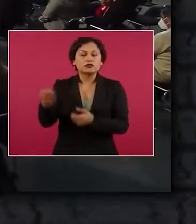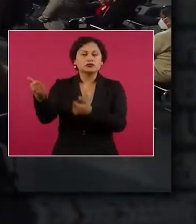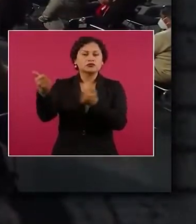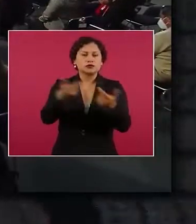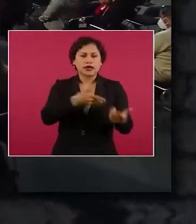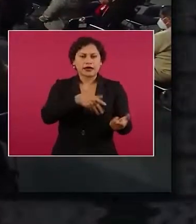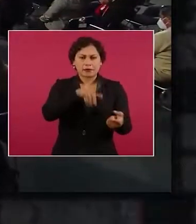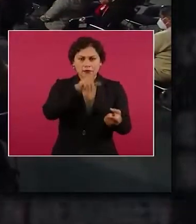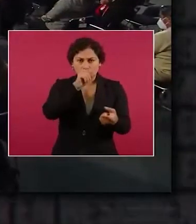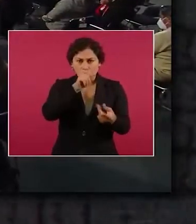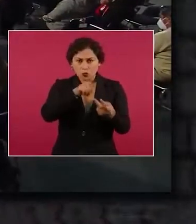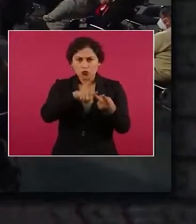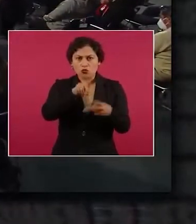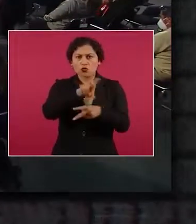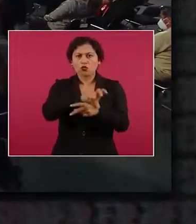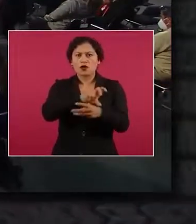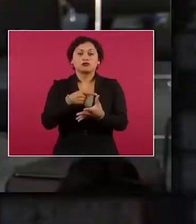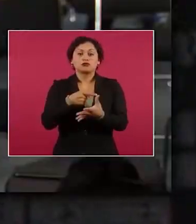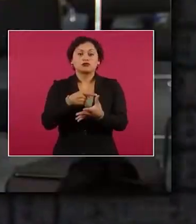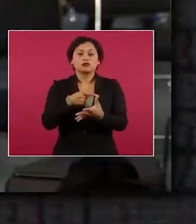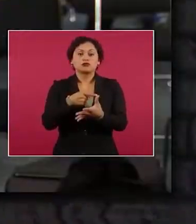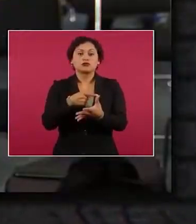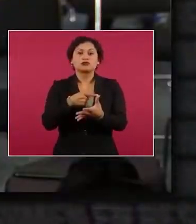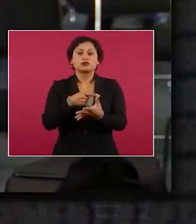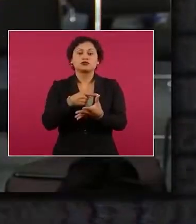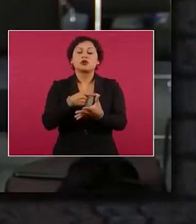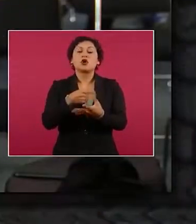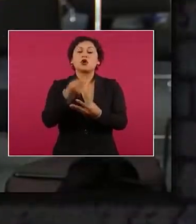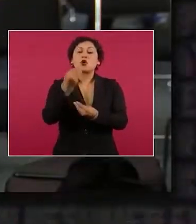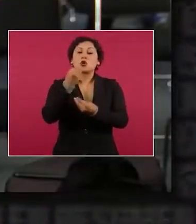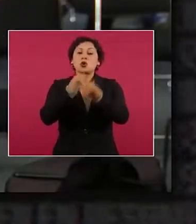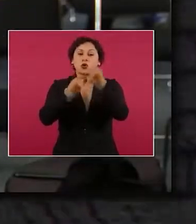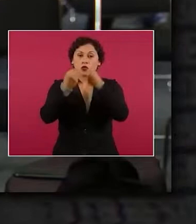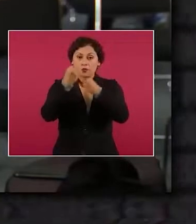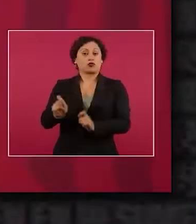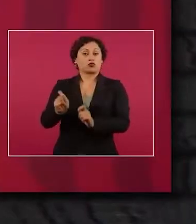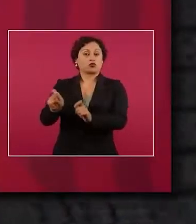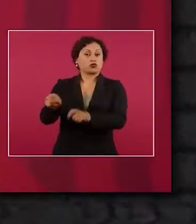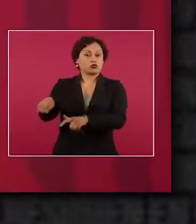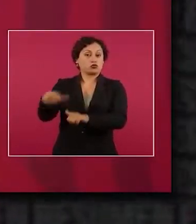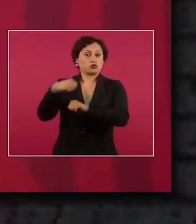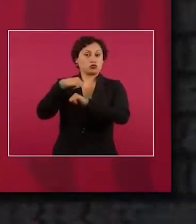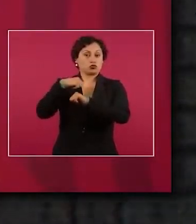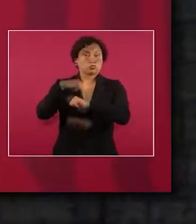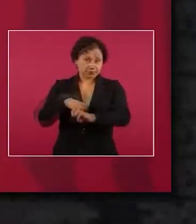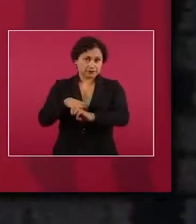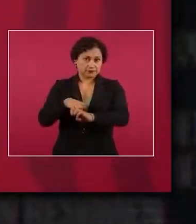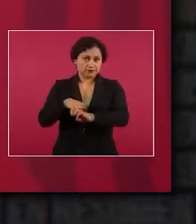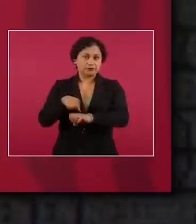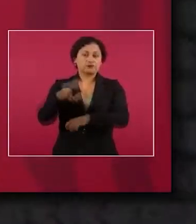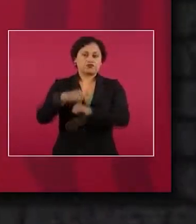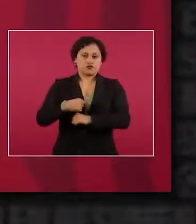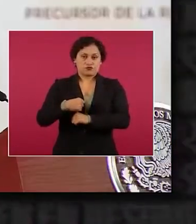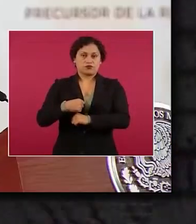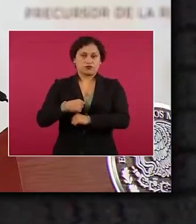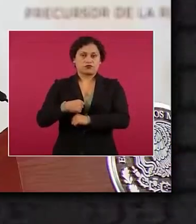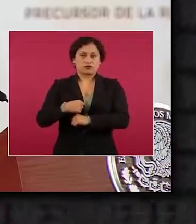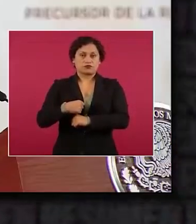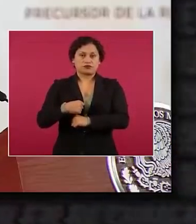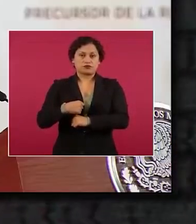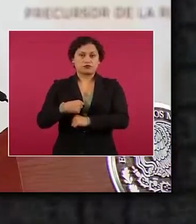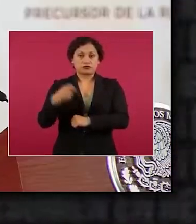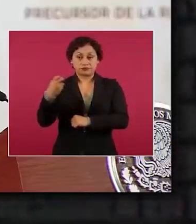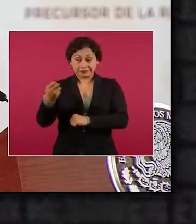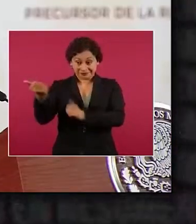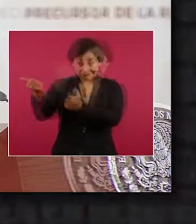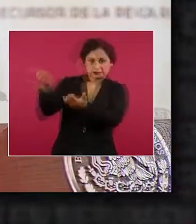traer carne, puedes traer arroz, alimentos, y tú te haces cargo, tú como empresa, te haces cargo de que esos